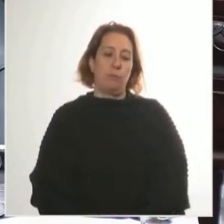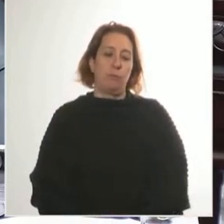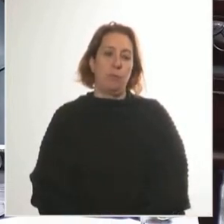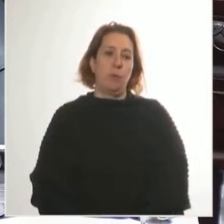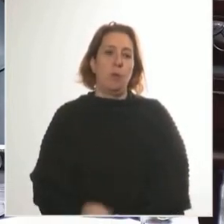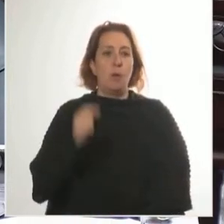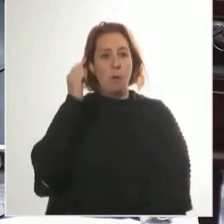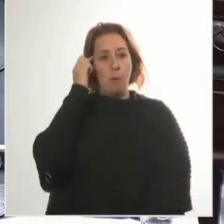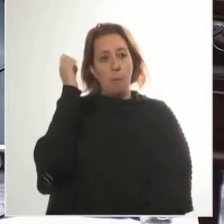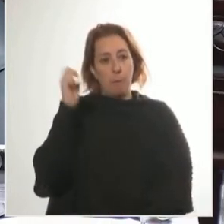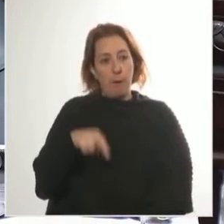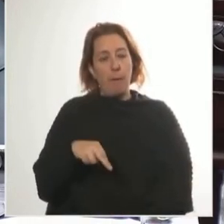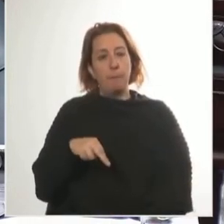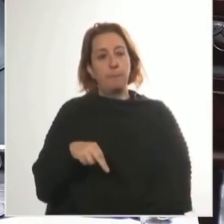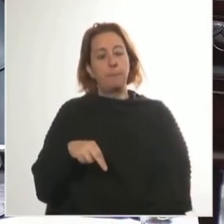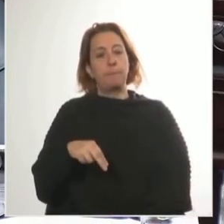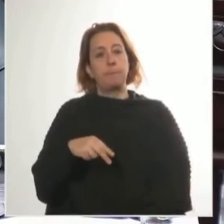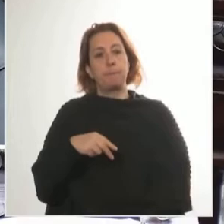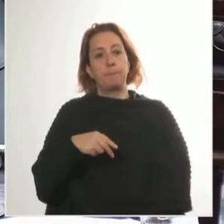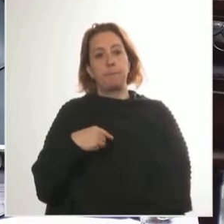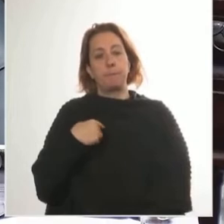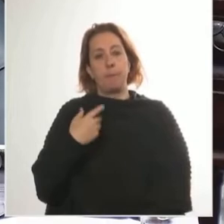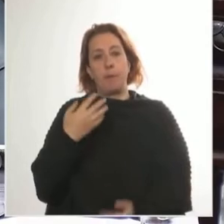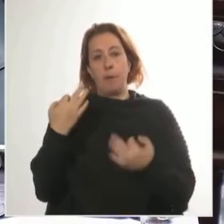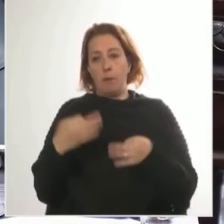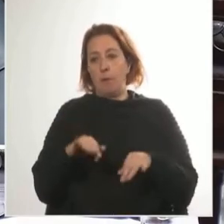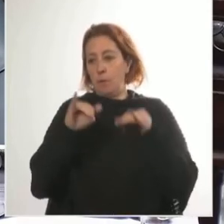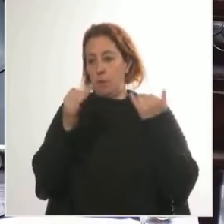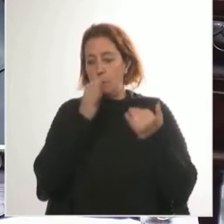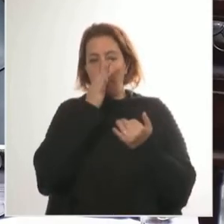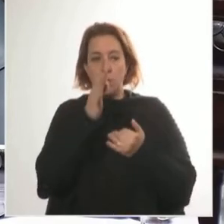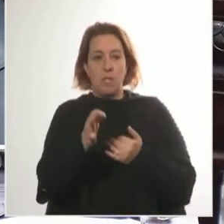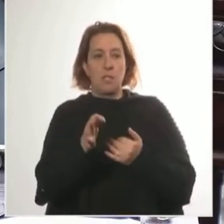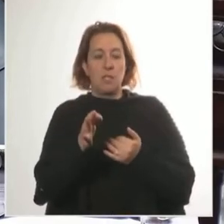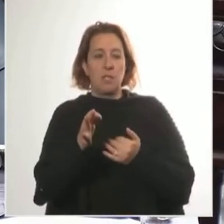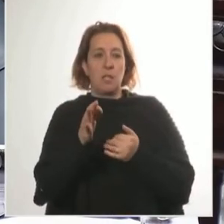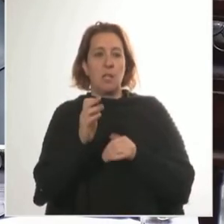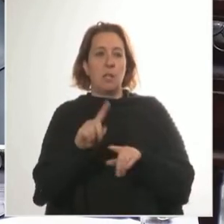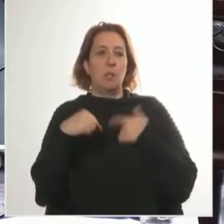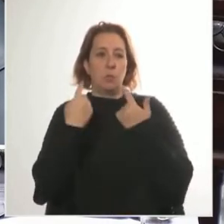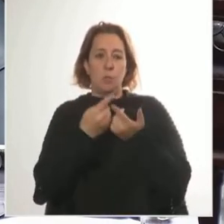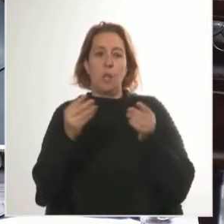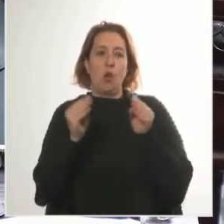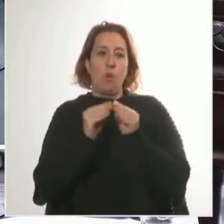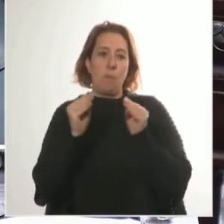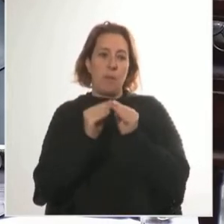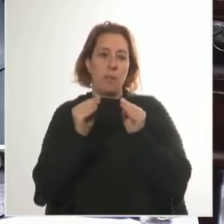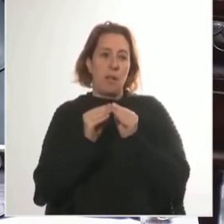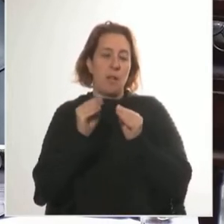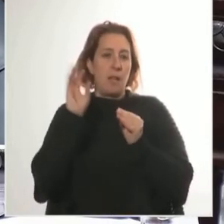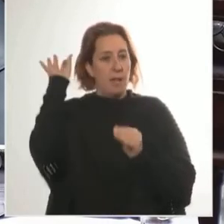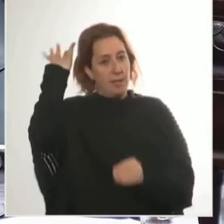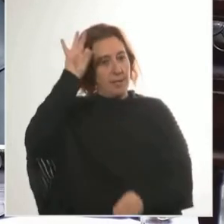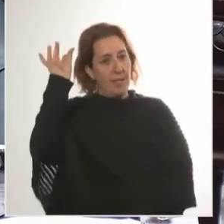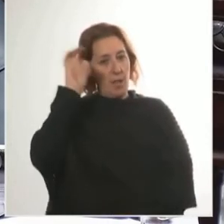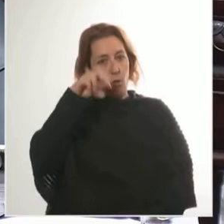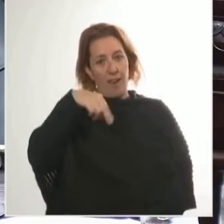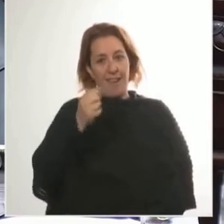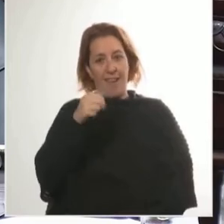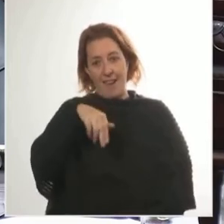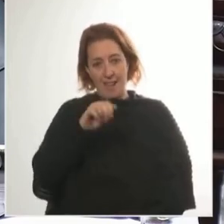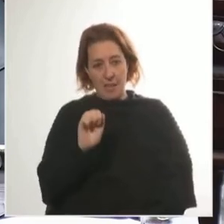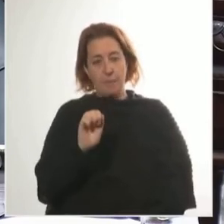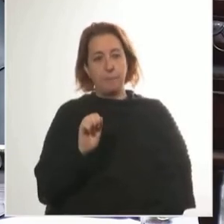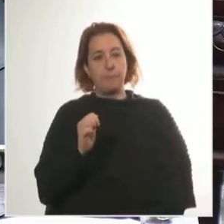un plan que en última instancia, ya lo decía nuestra compañera la senadora Nane,